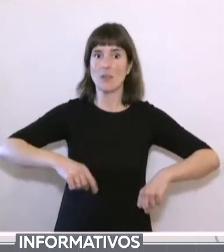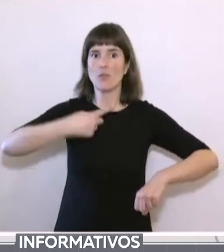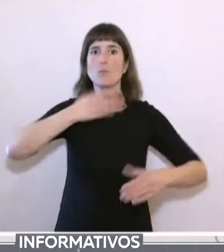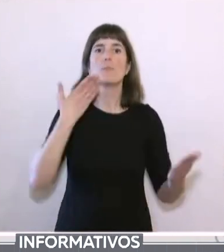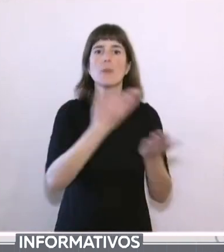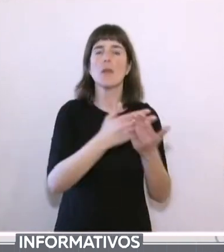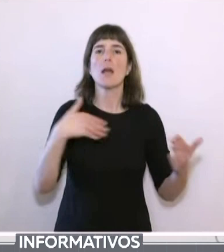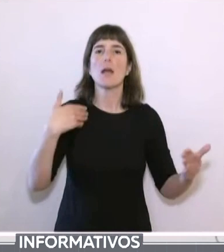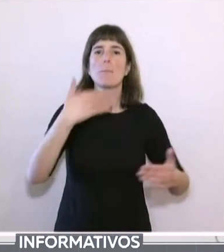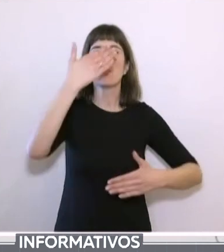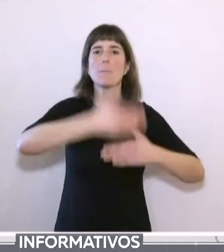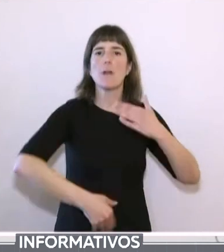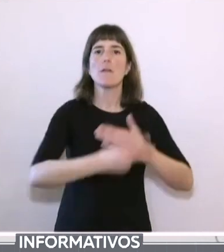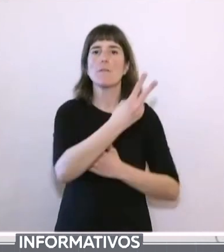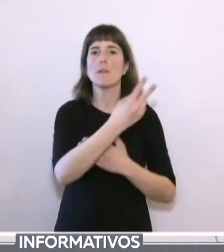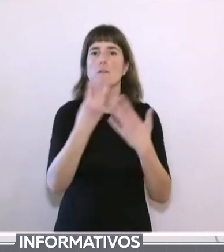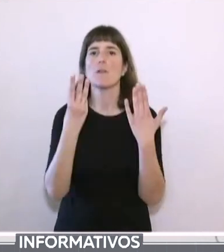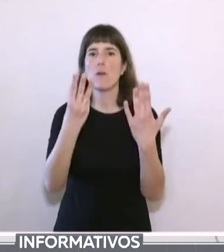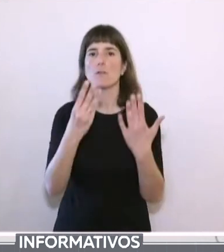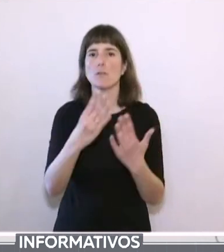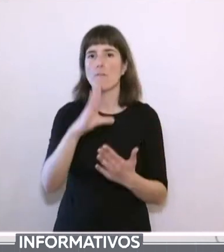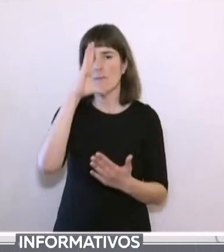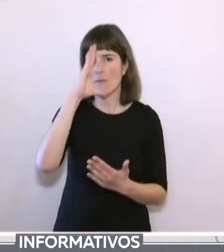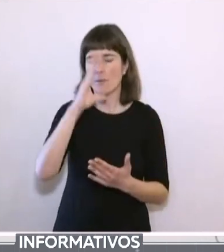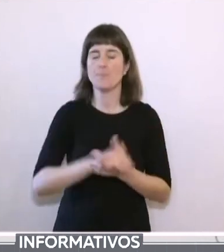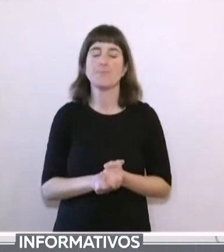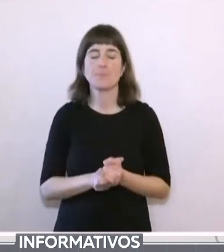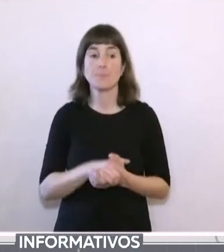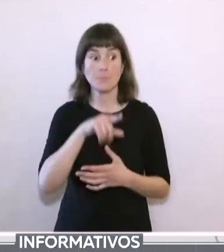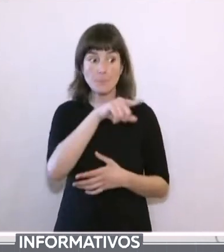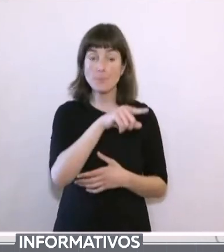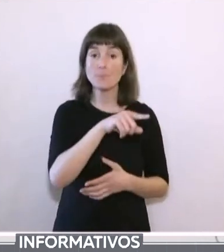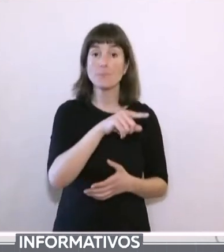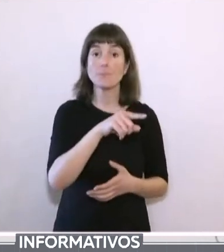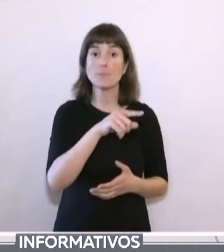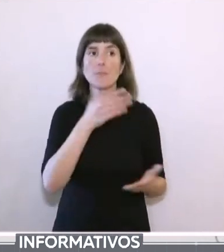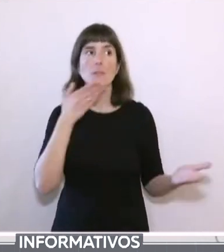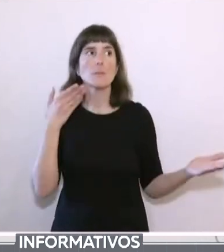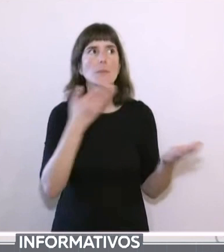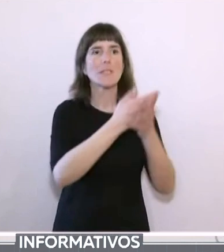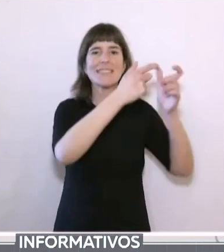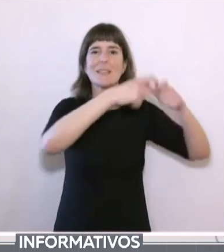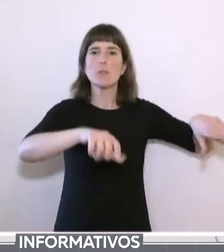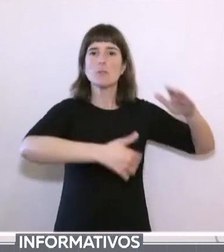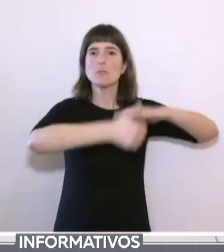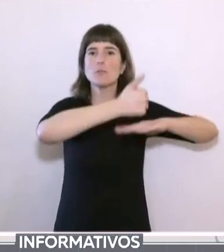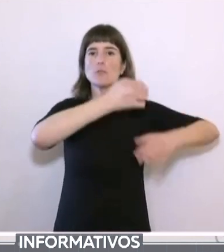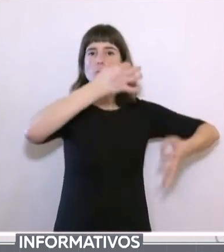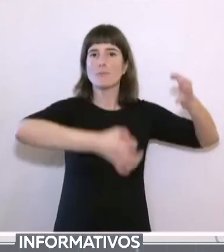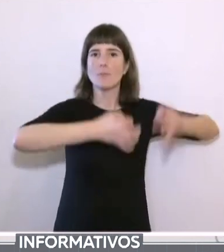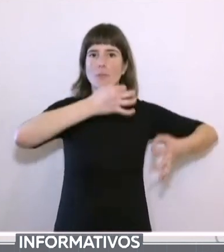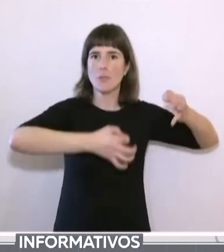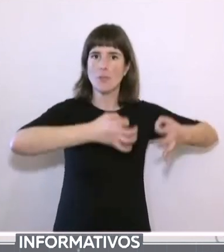también va relacionada y la propia solicitud al tribunal superior lo establece que se puede